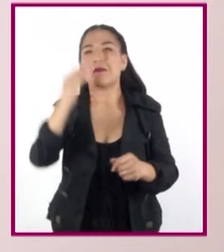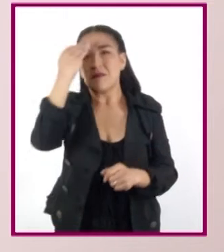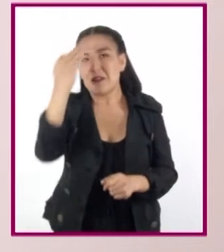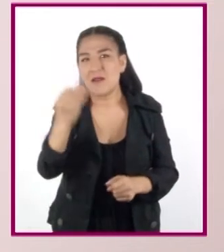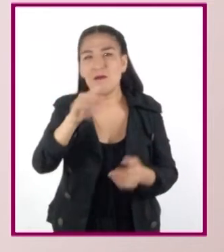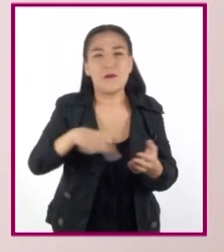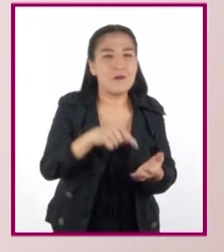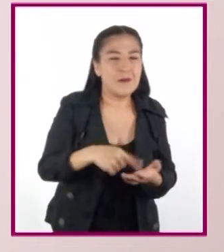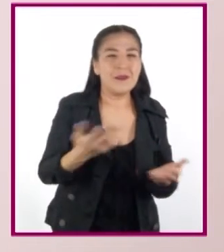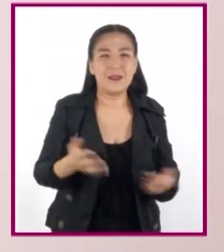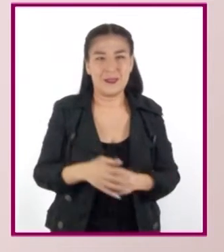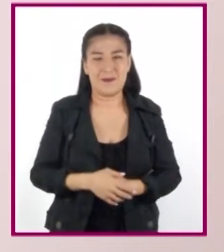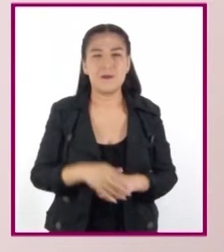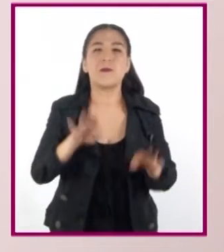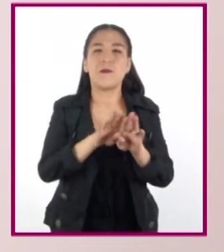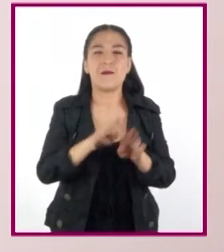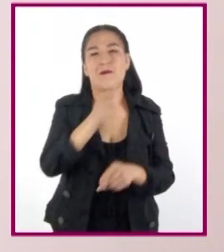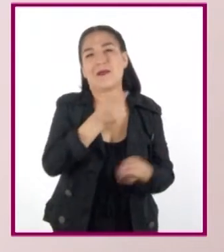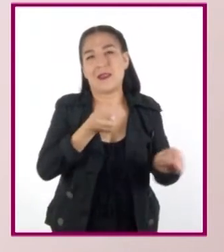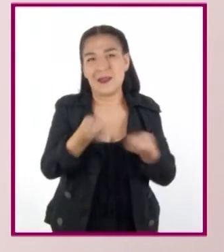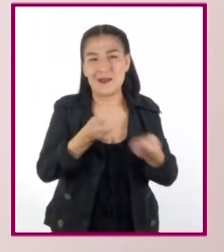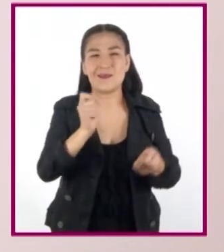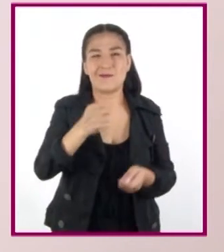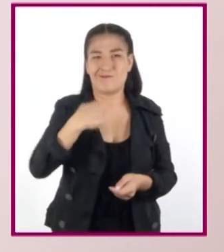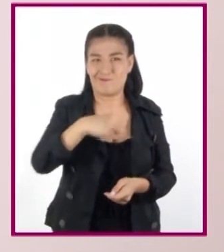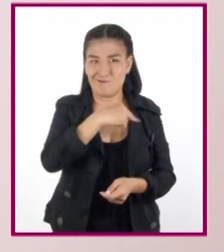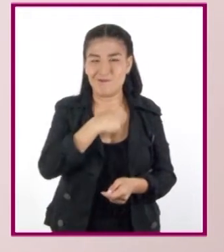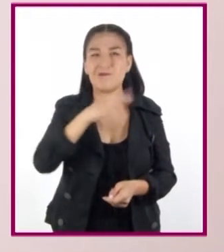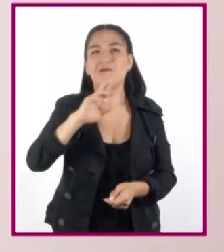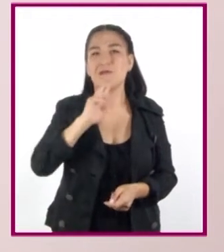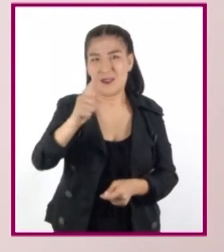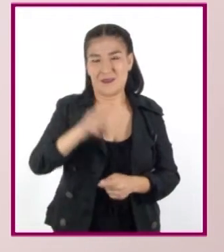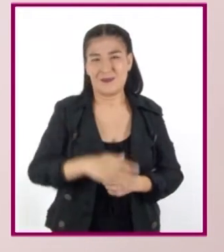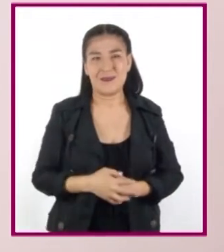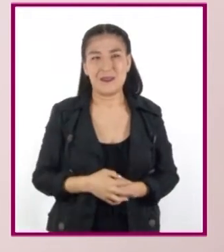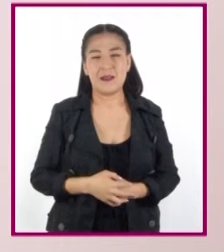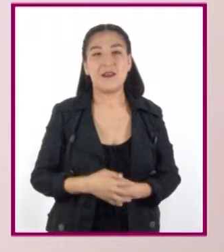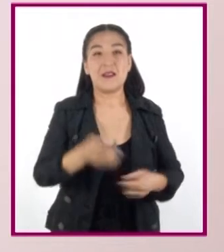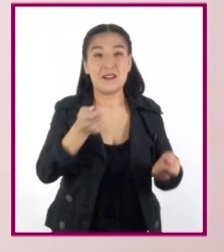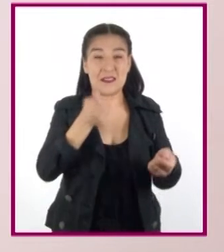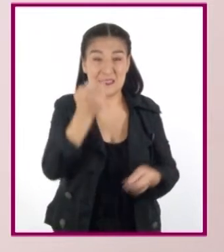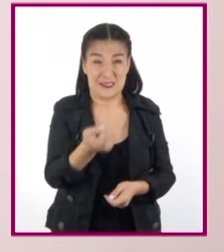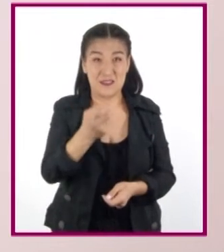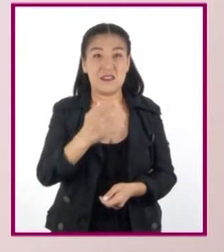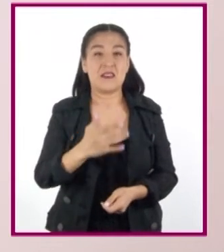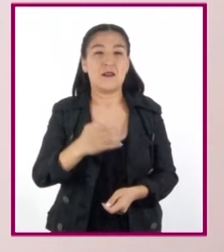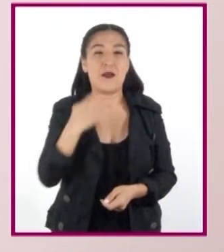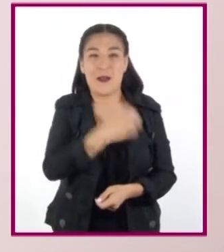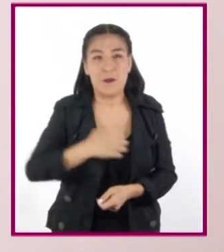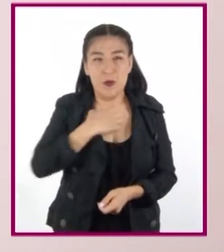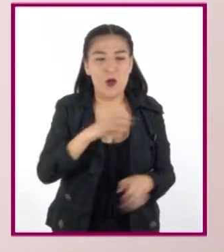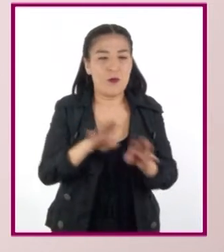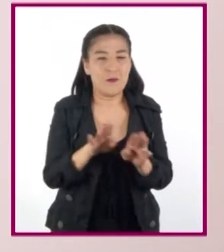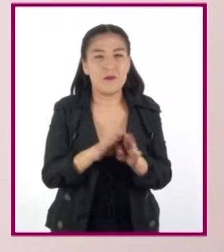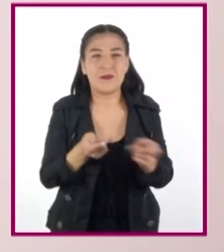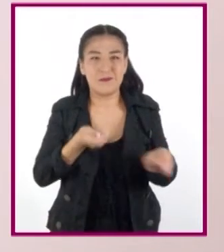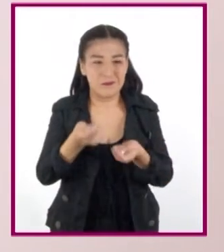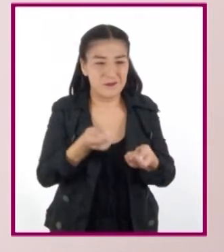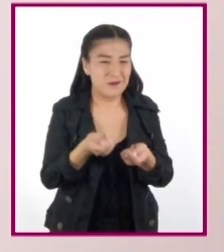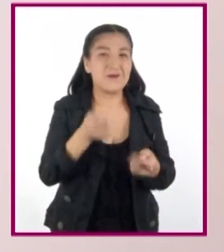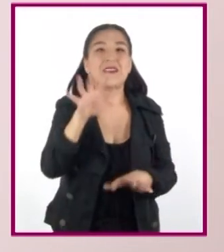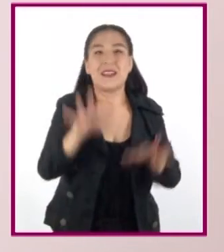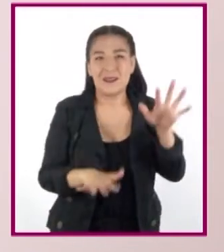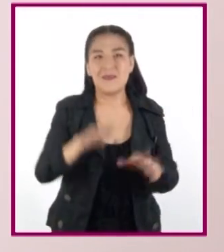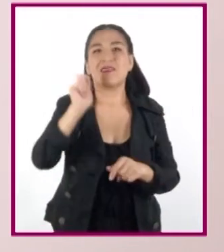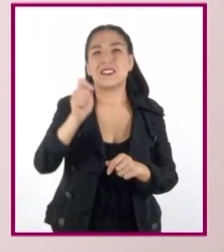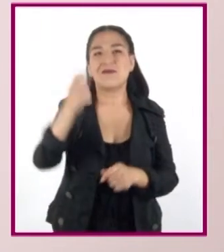pudiendo regularlas a nuestro favor. Las emociones están influidas en muchas ocasiones por